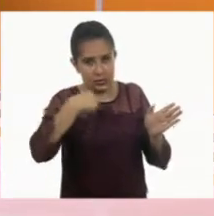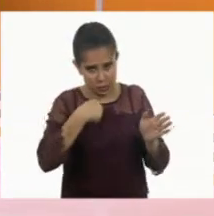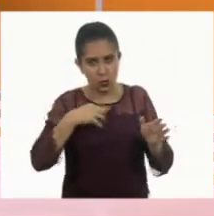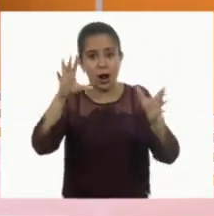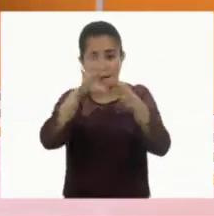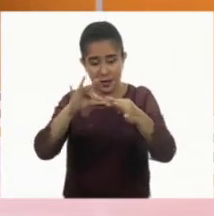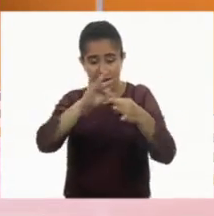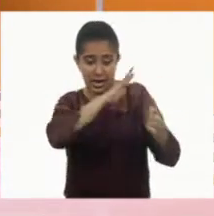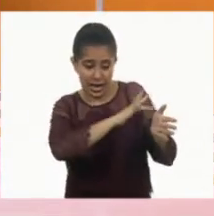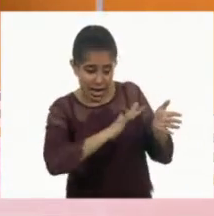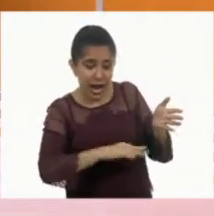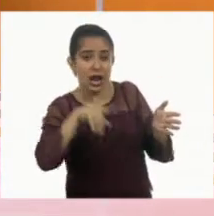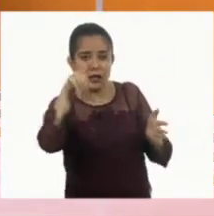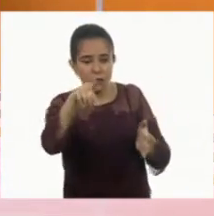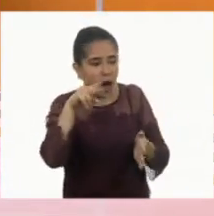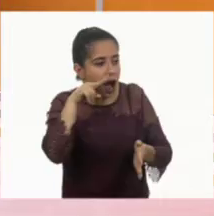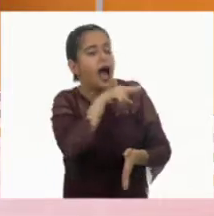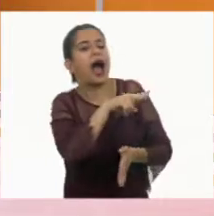diferente y...